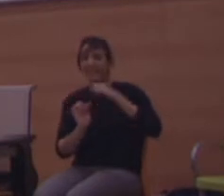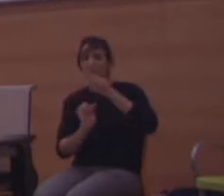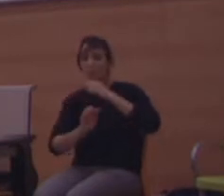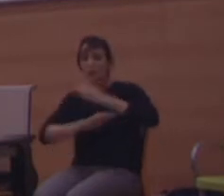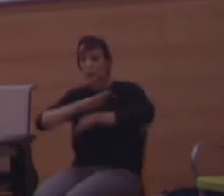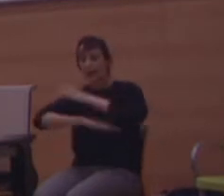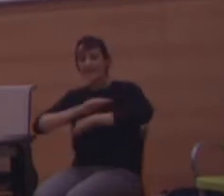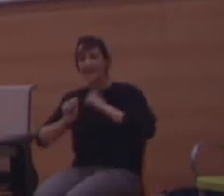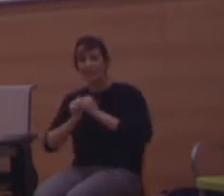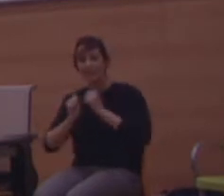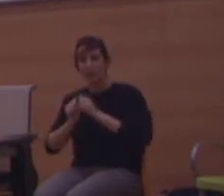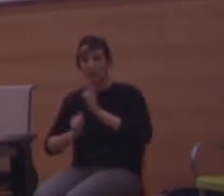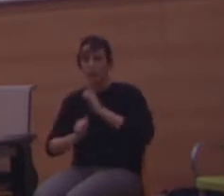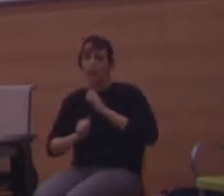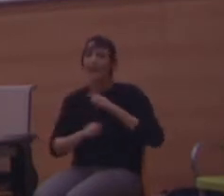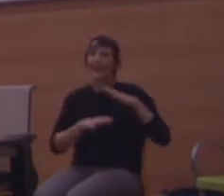de resina de fibra de vidrio.